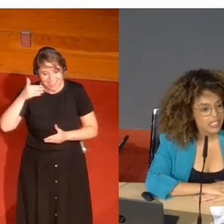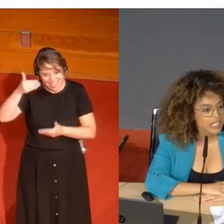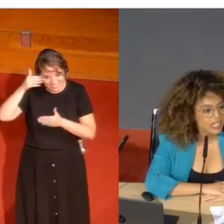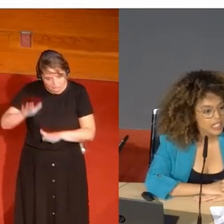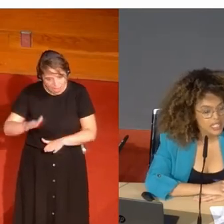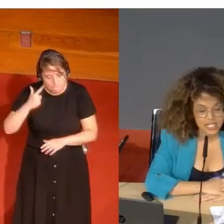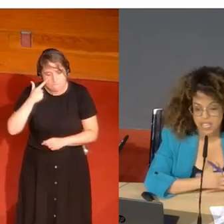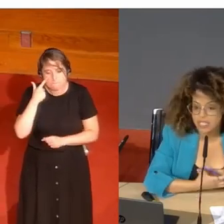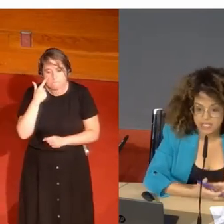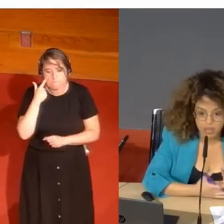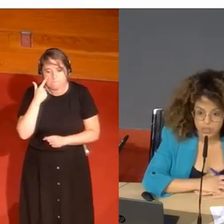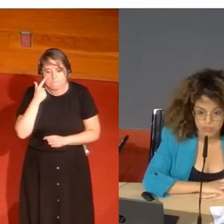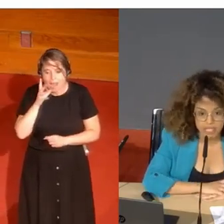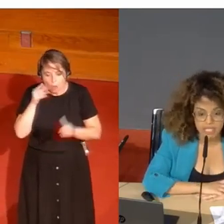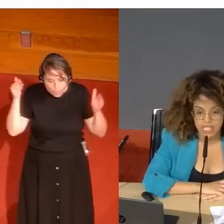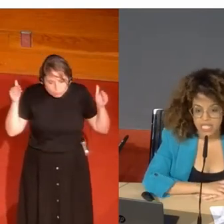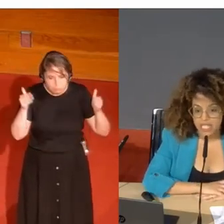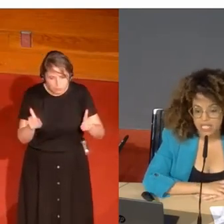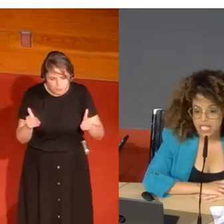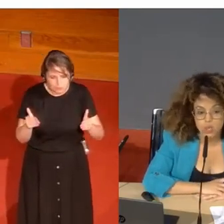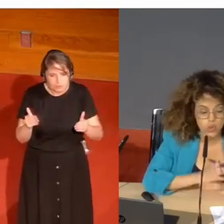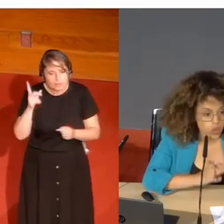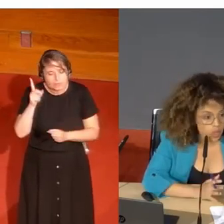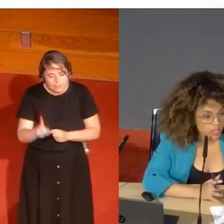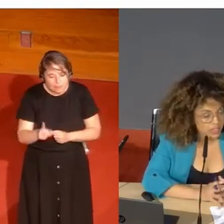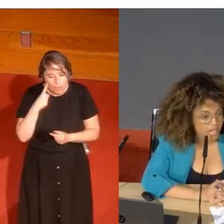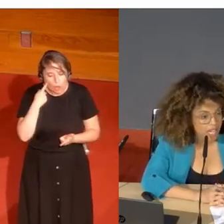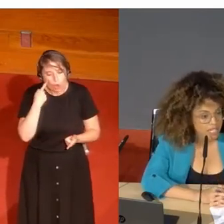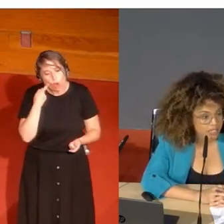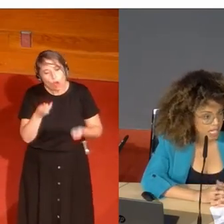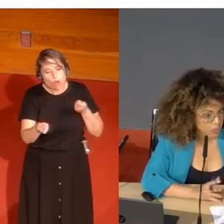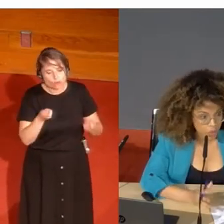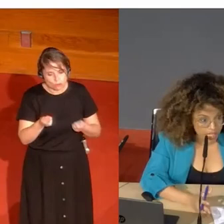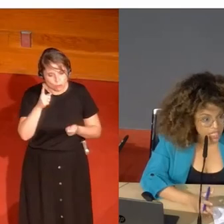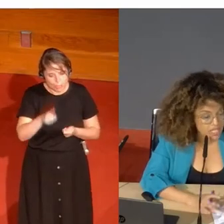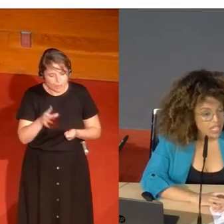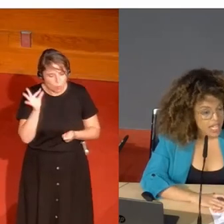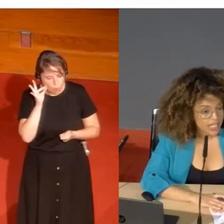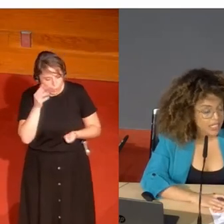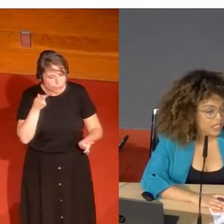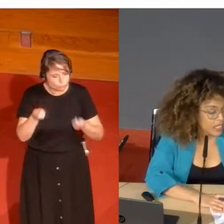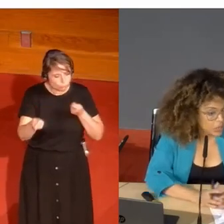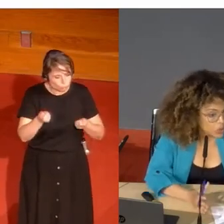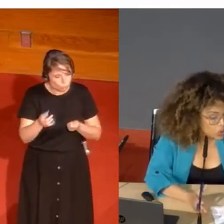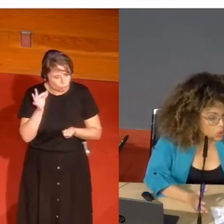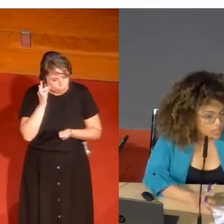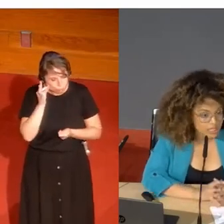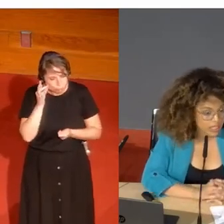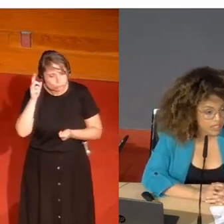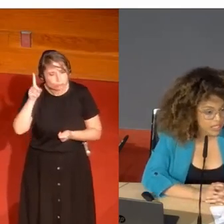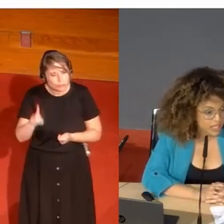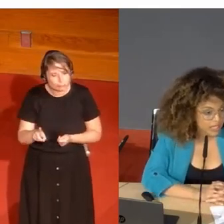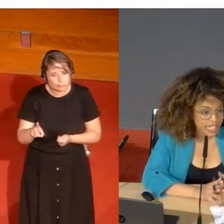y eh Y se han centrado también en el control de las de las mujeres y en el